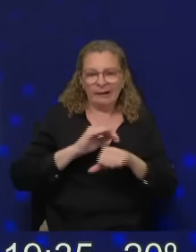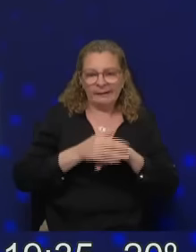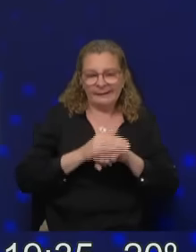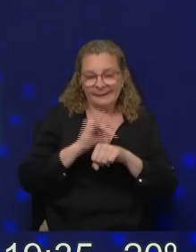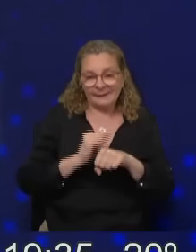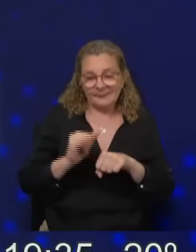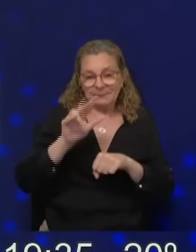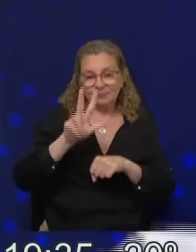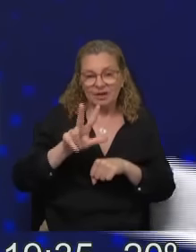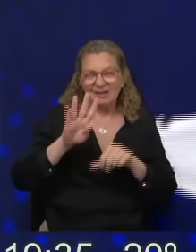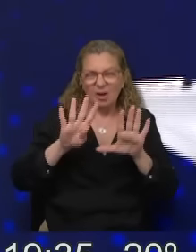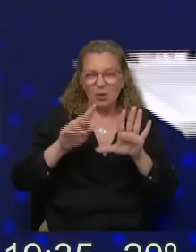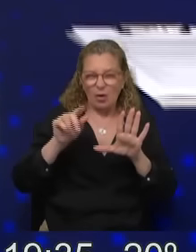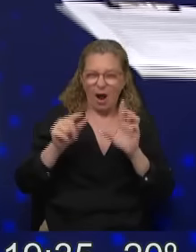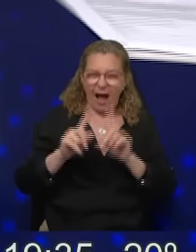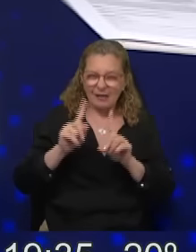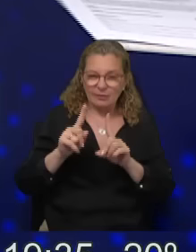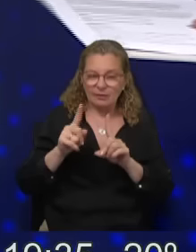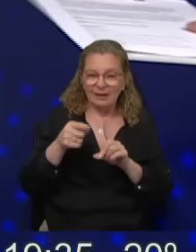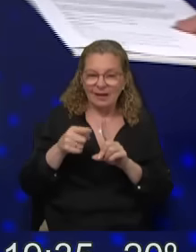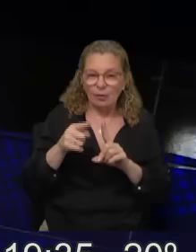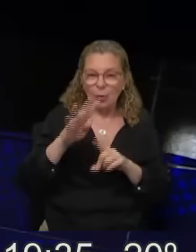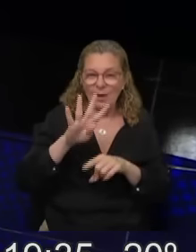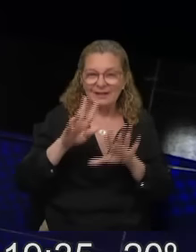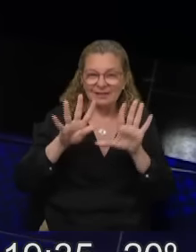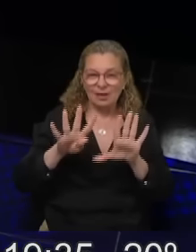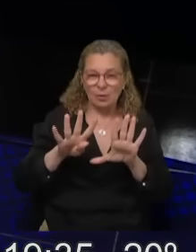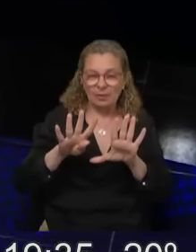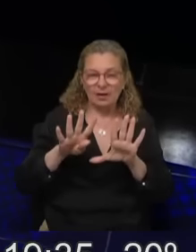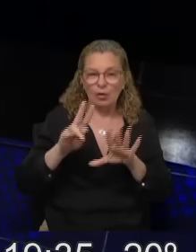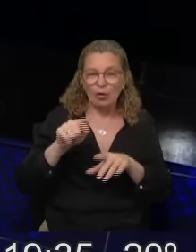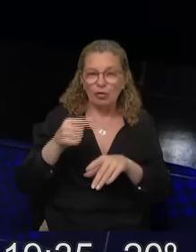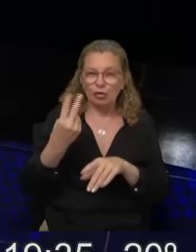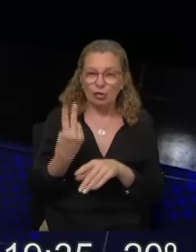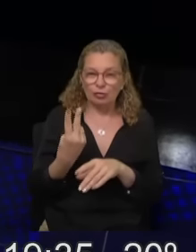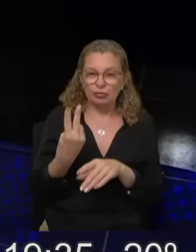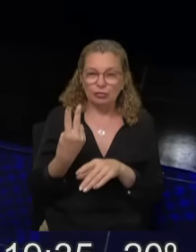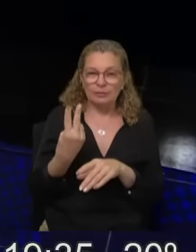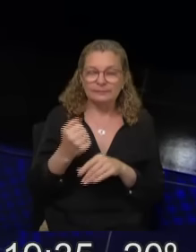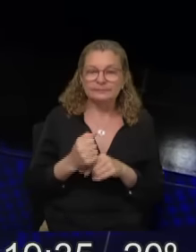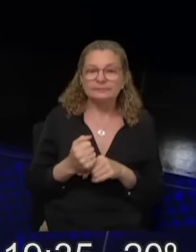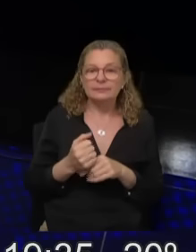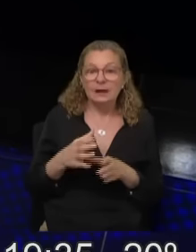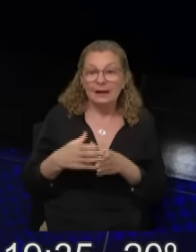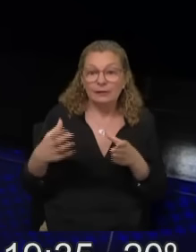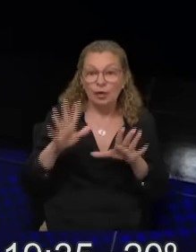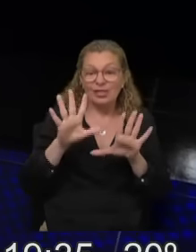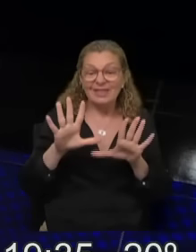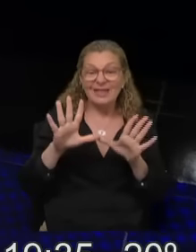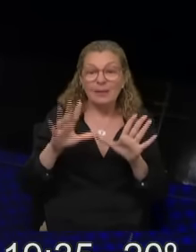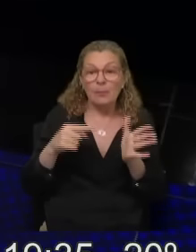votó 39 con algo, a casi el 49,2 creo que era en 2019. O sea, creció 10